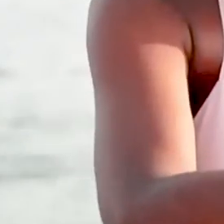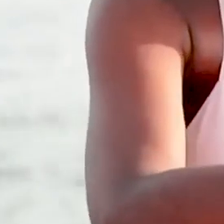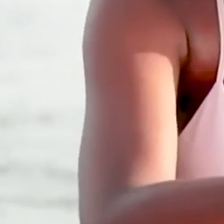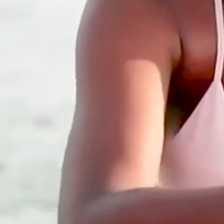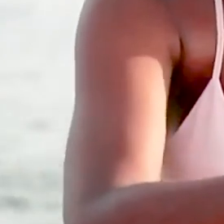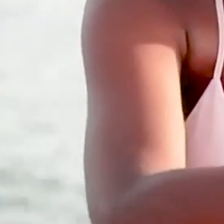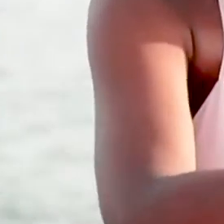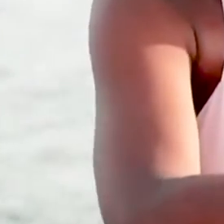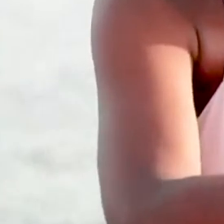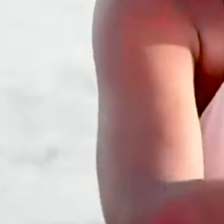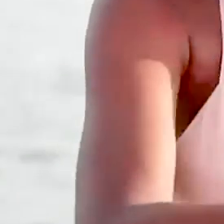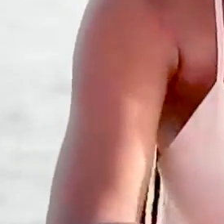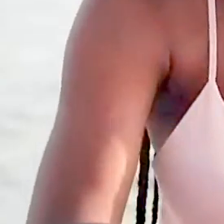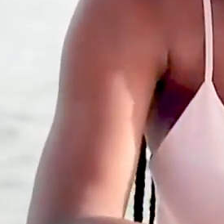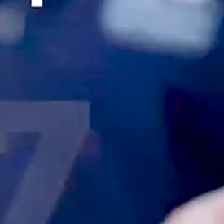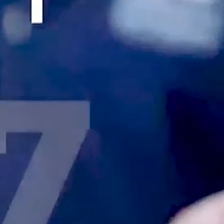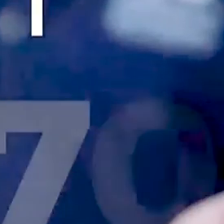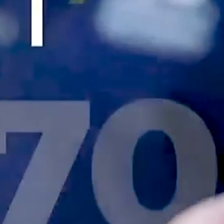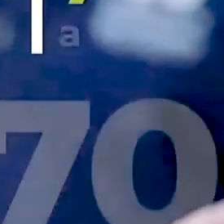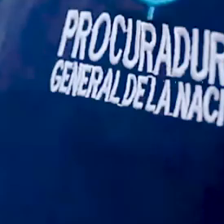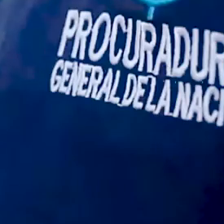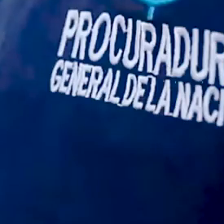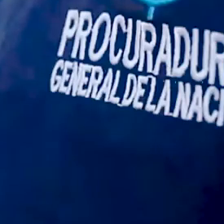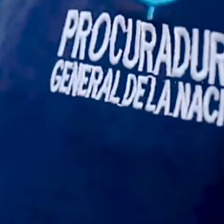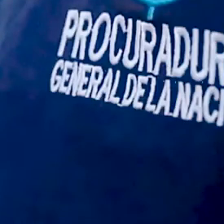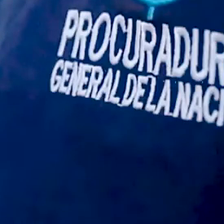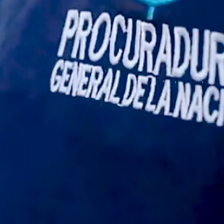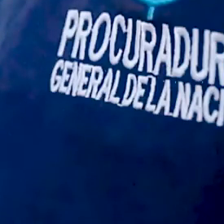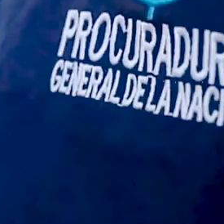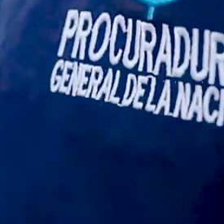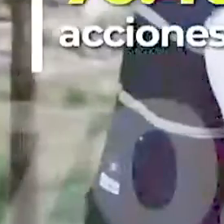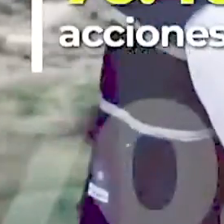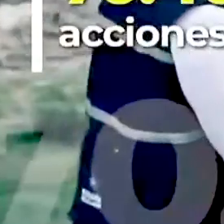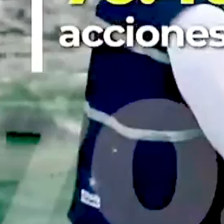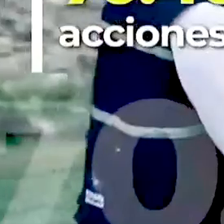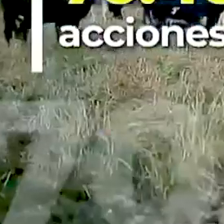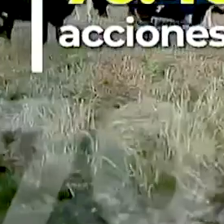Muestre, esta es su obligación. ¿Usted por qué no lo ha hecho?